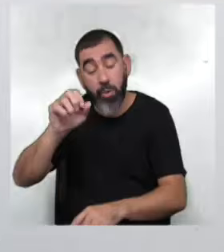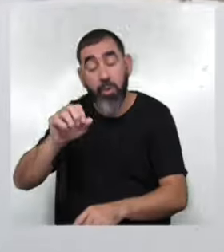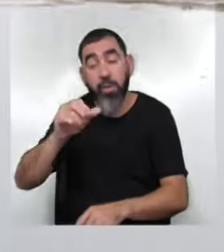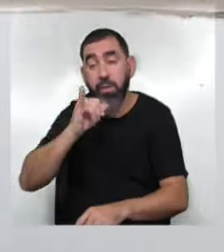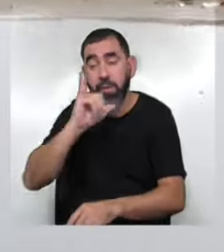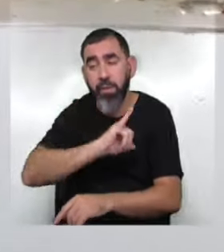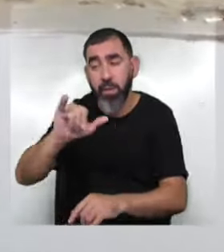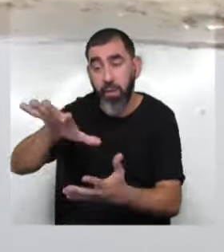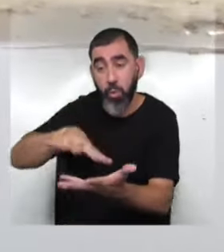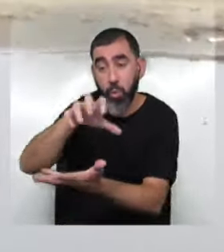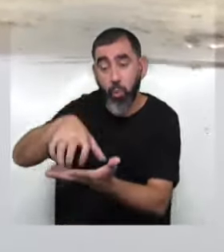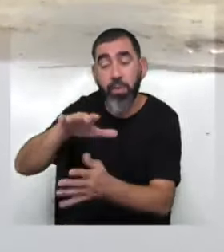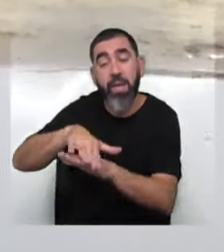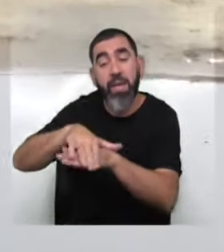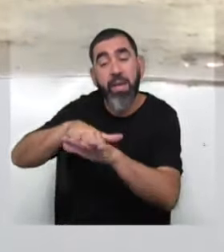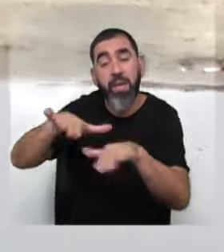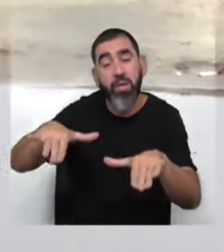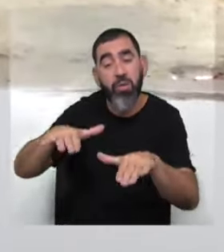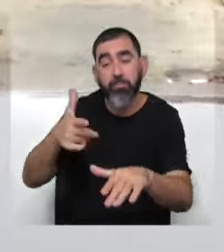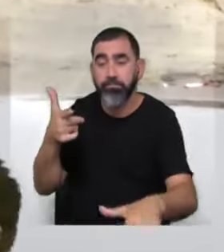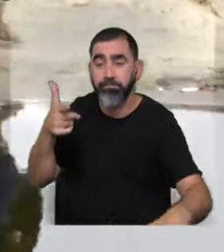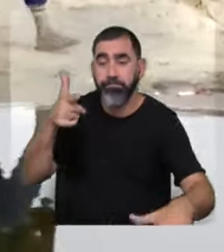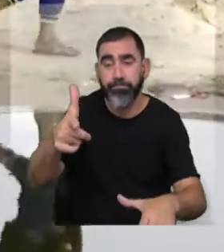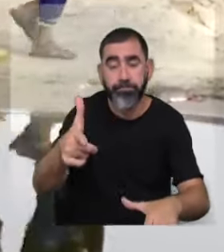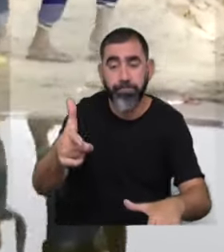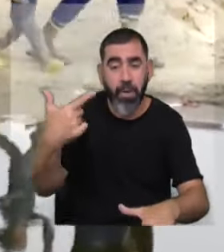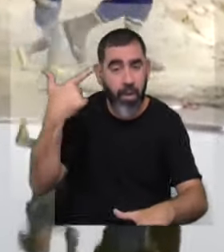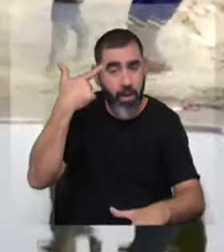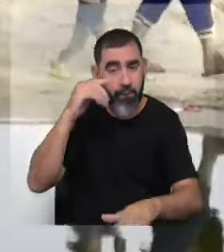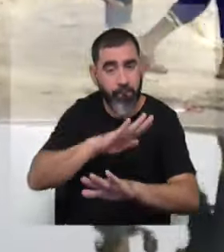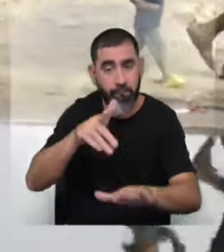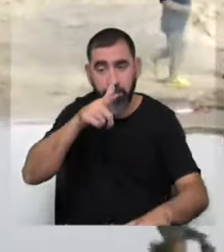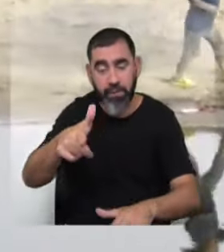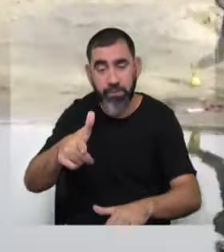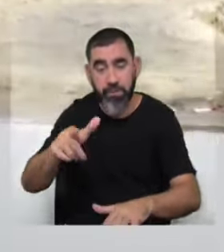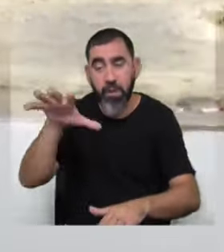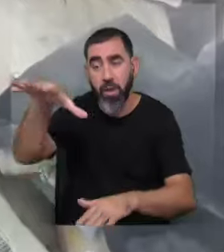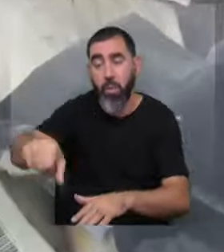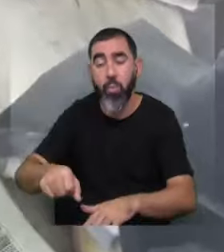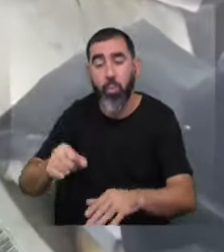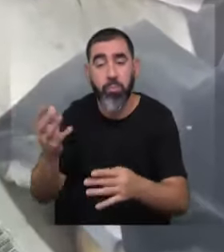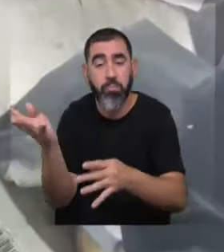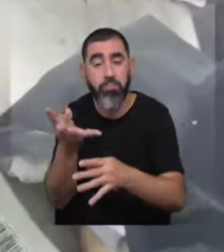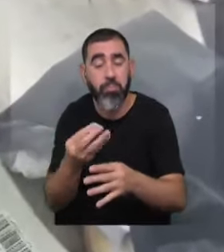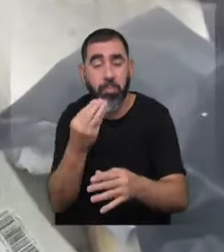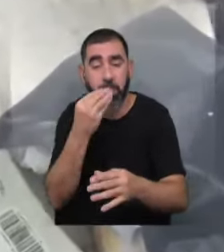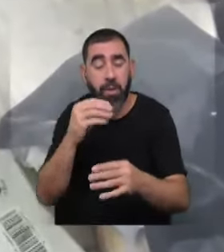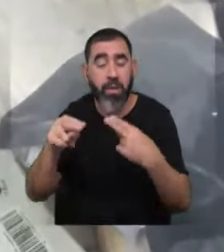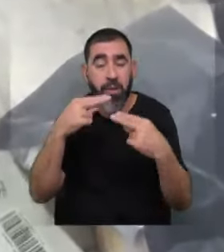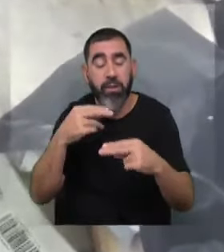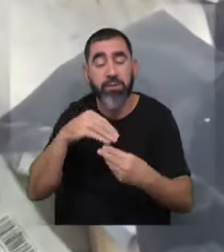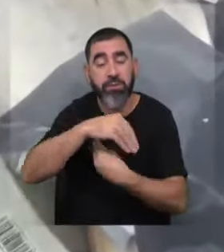que en ese lugar un niño pequeño fue ejecutado de un tiro en la cabeza cuando fue a buscar perejil para la cena